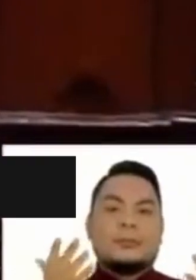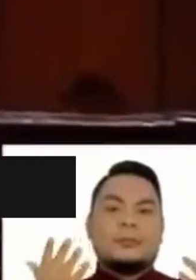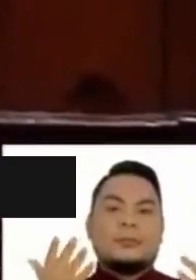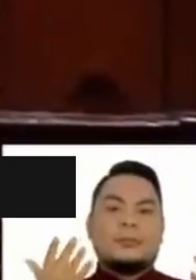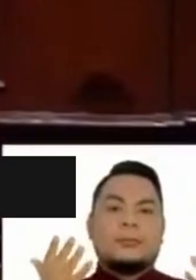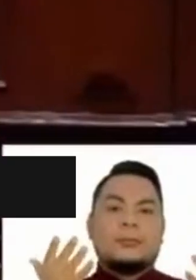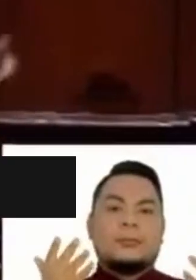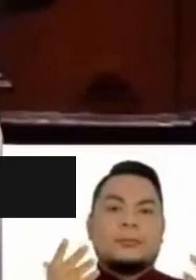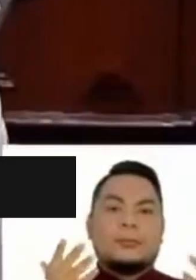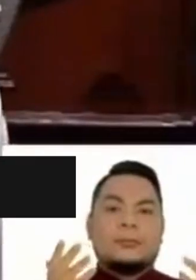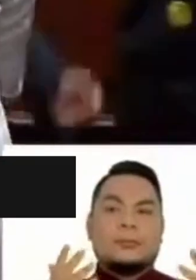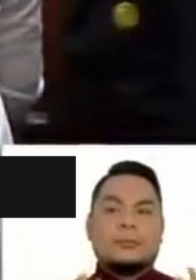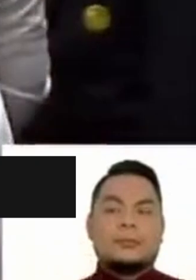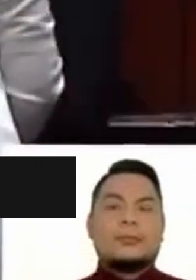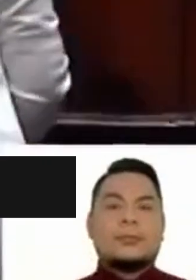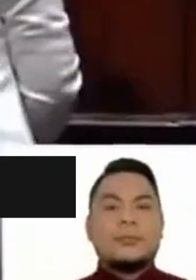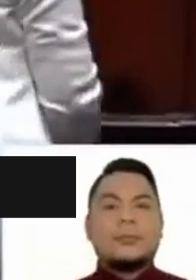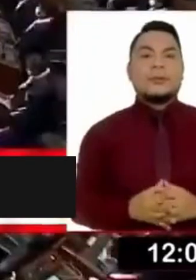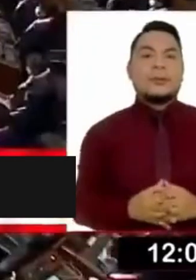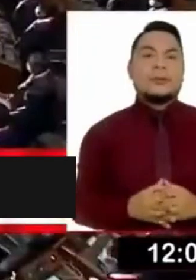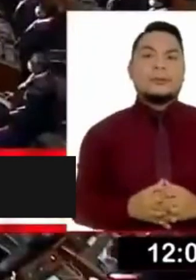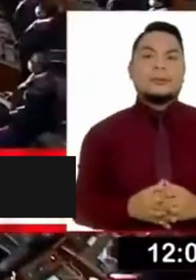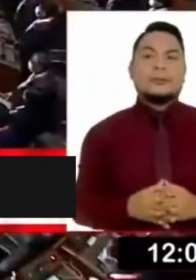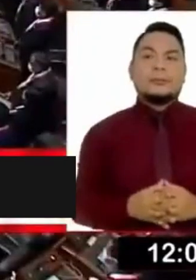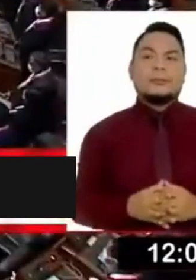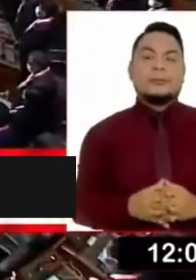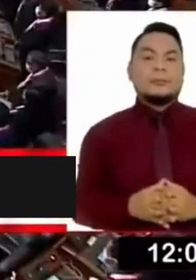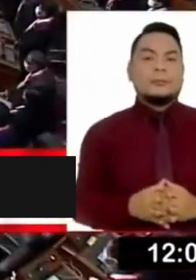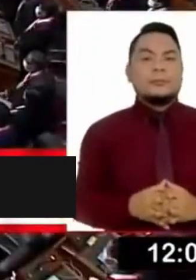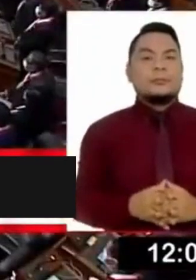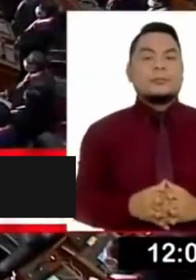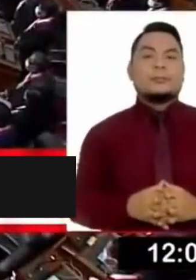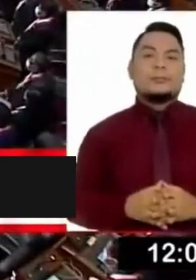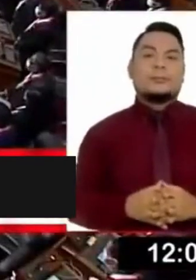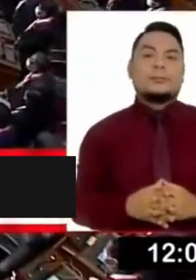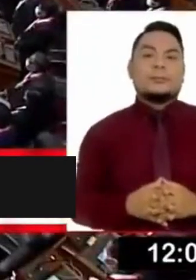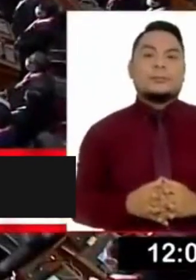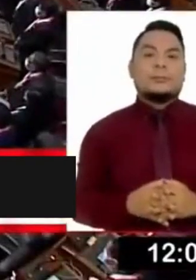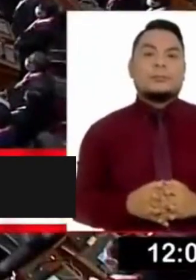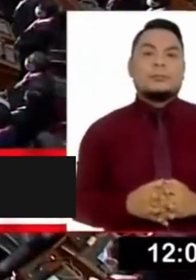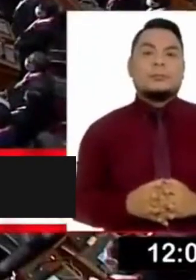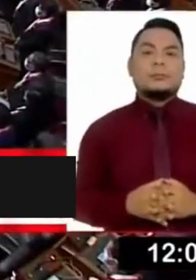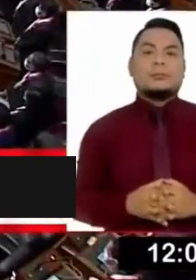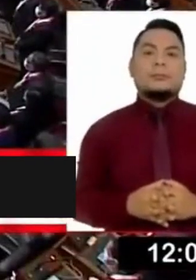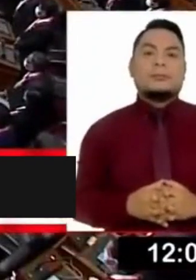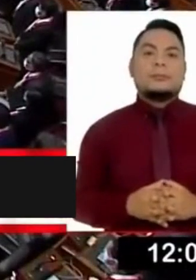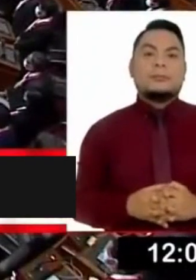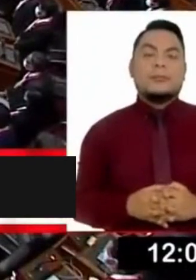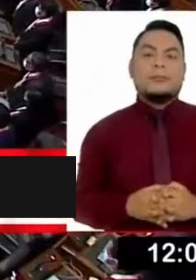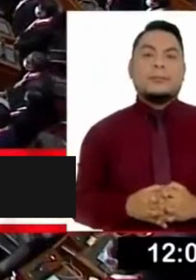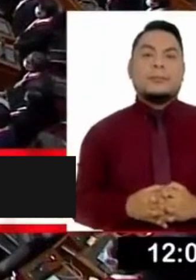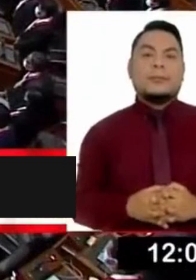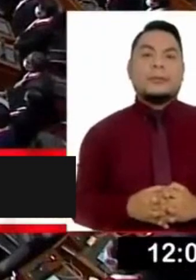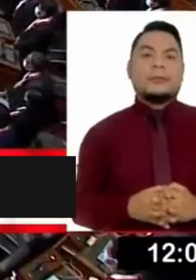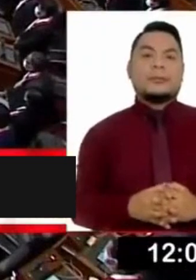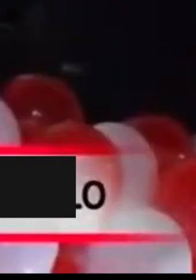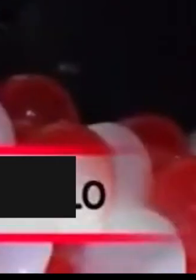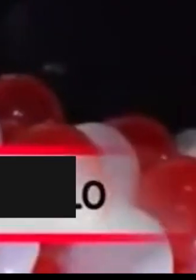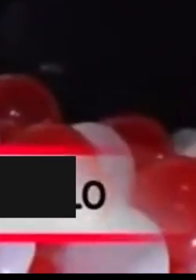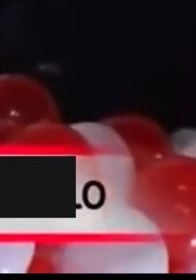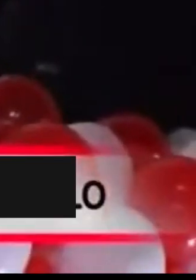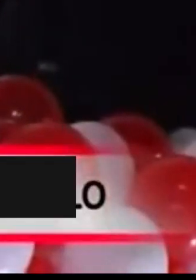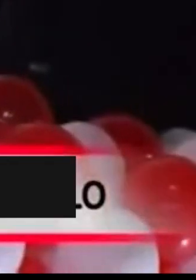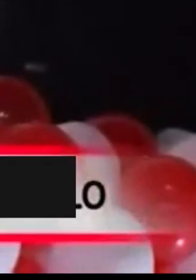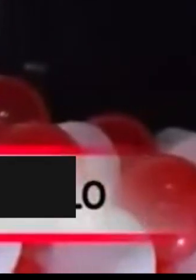exterior, se enferme o sea vacado, ya vimos que esto último es tan difícil en nuestro país, claro, es ella como